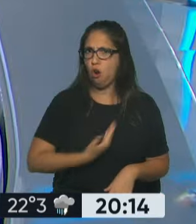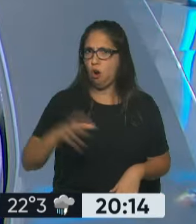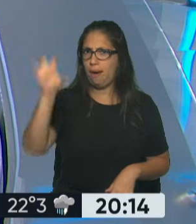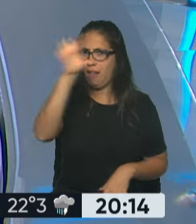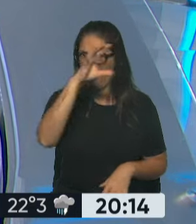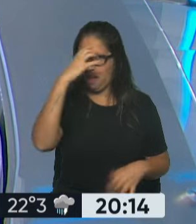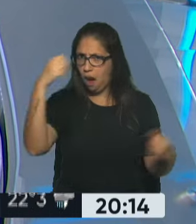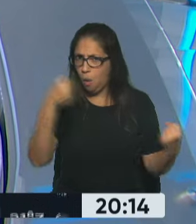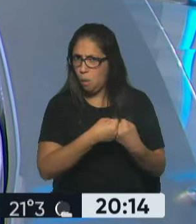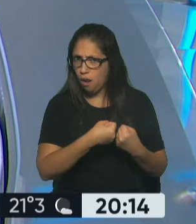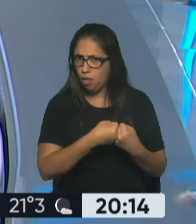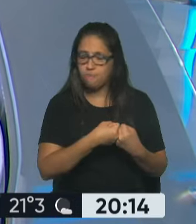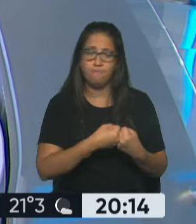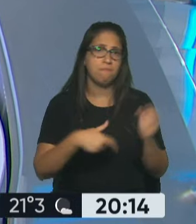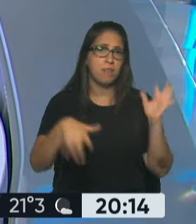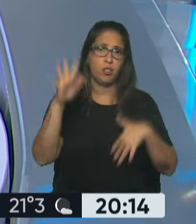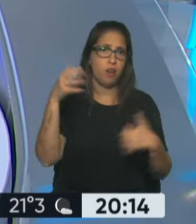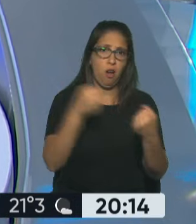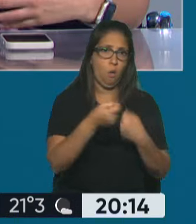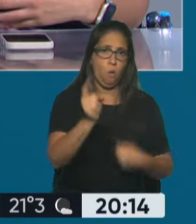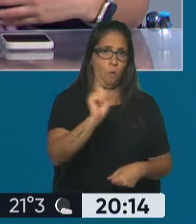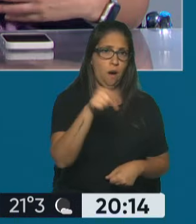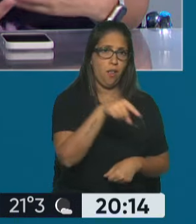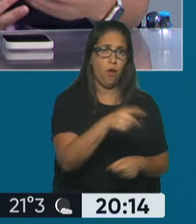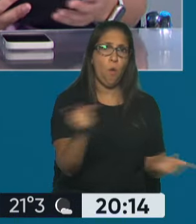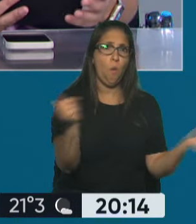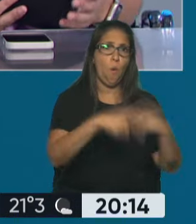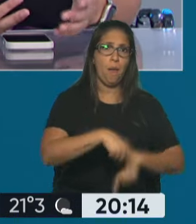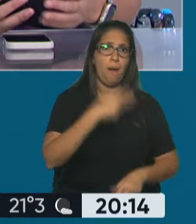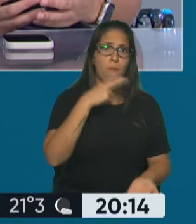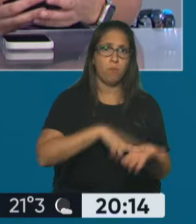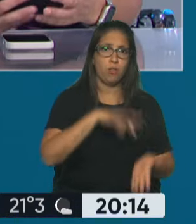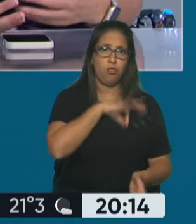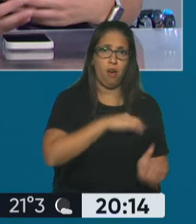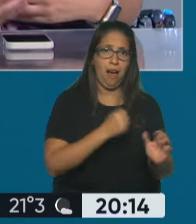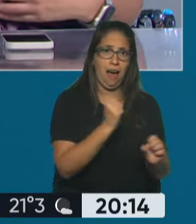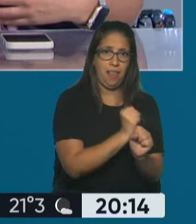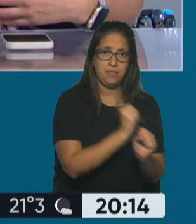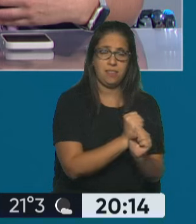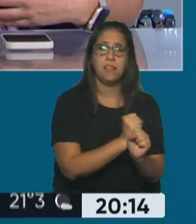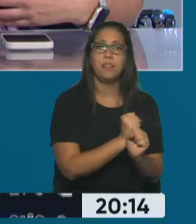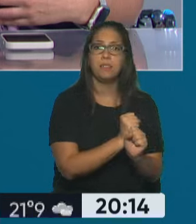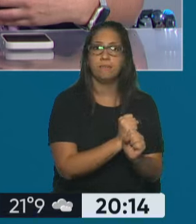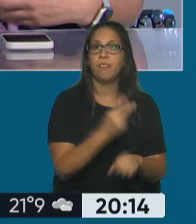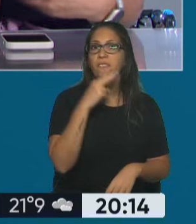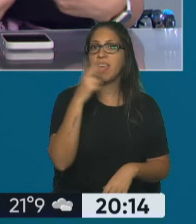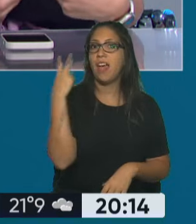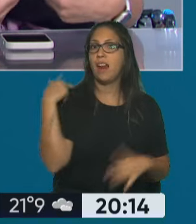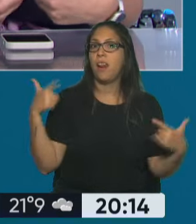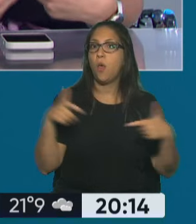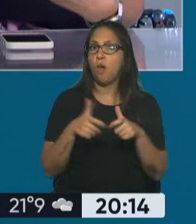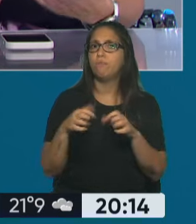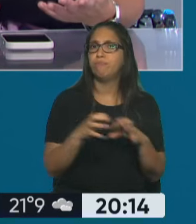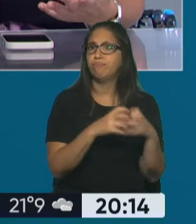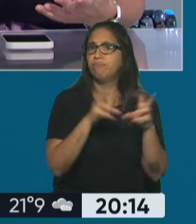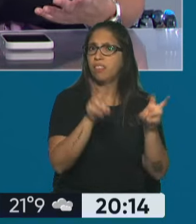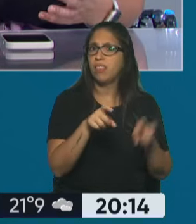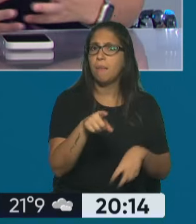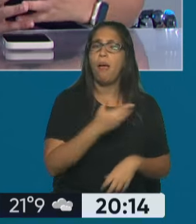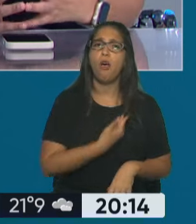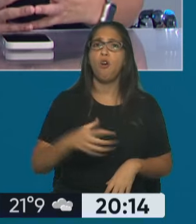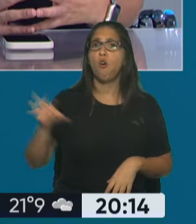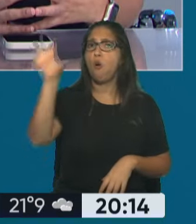gobernadores, muchos no están de acuerdo. Parte de esto se discutió en la reunión del viernes en la Casa Rosada. Ellos le